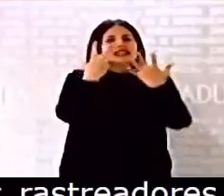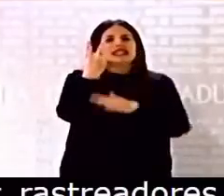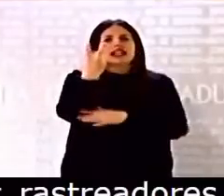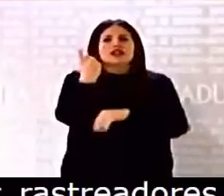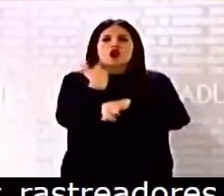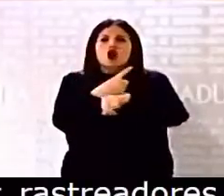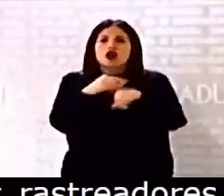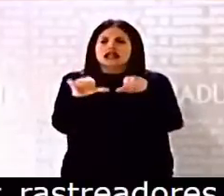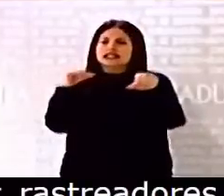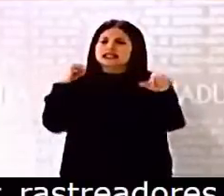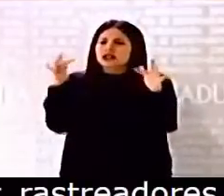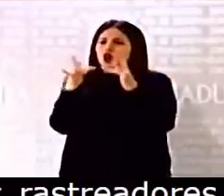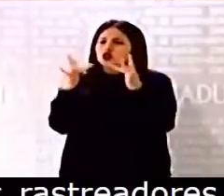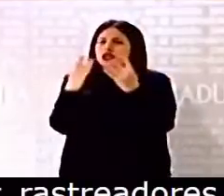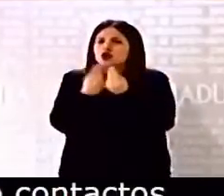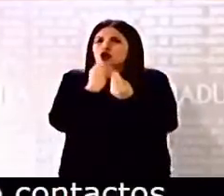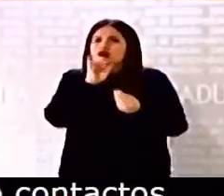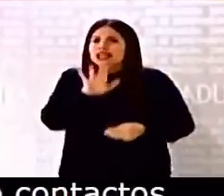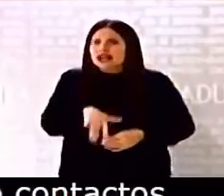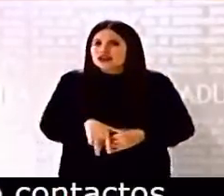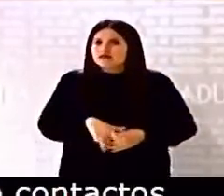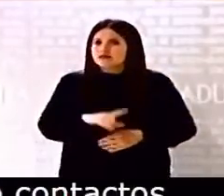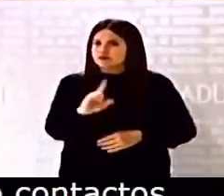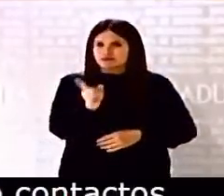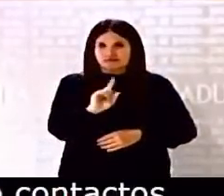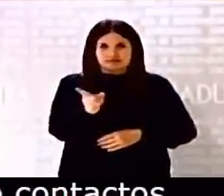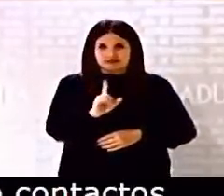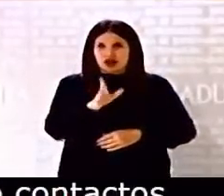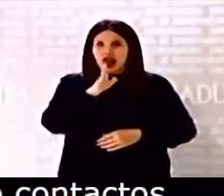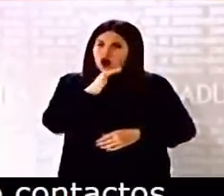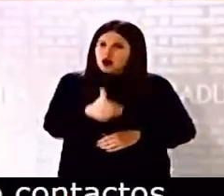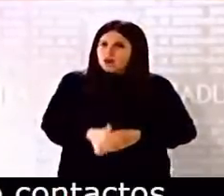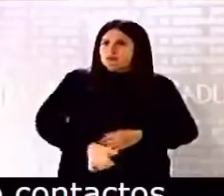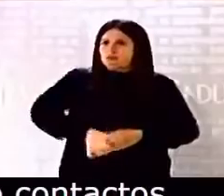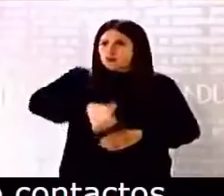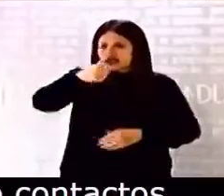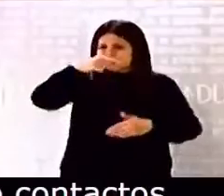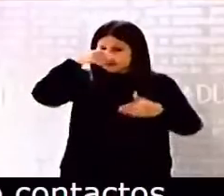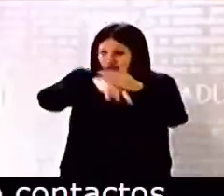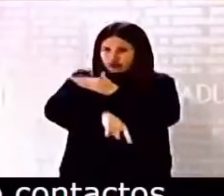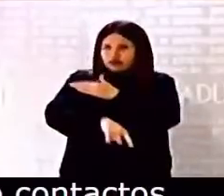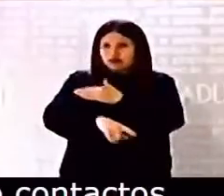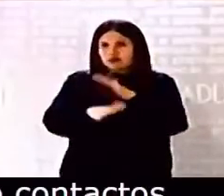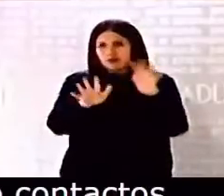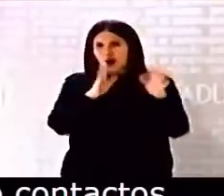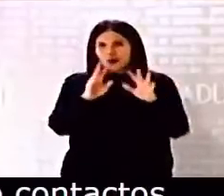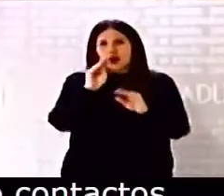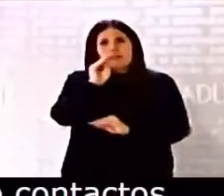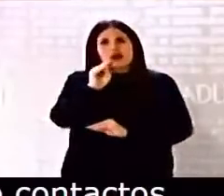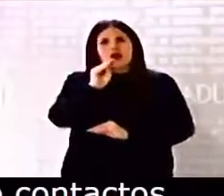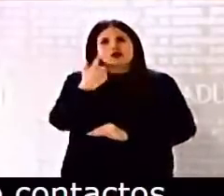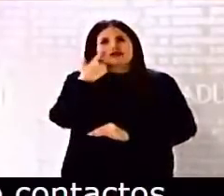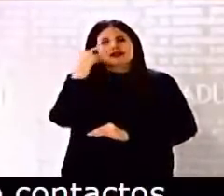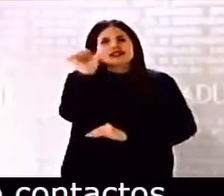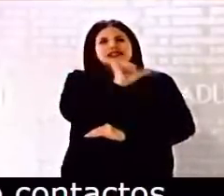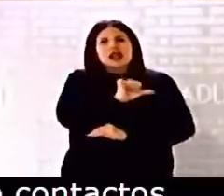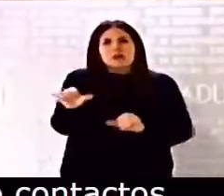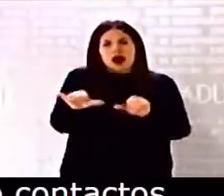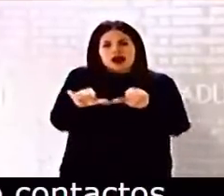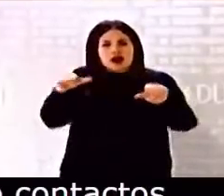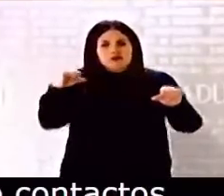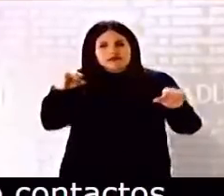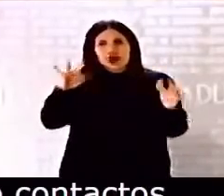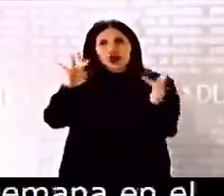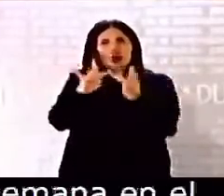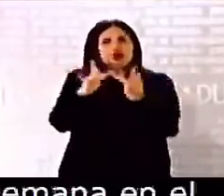estrechos pueden declarar en las últimas 72 horas, sino que nos vamos a ir cerca de la semana en el rastreo de posibles